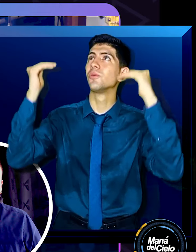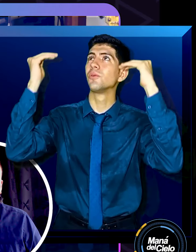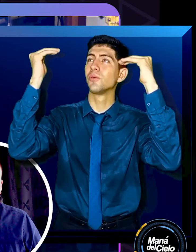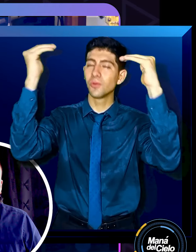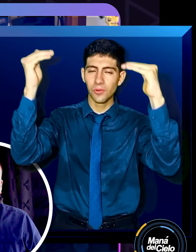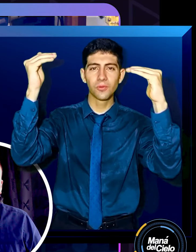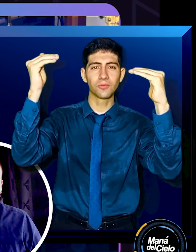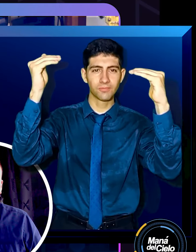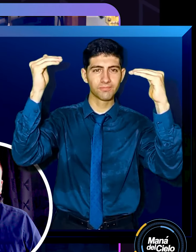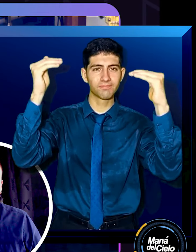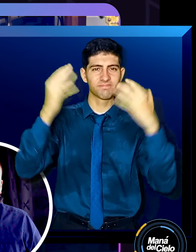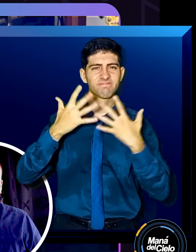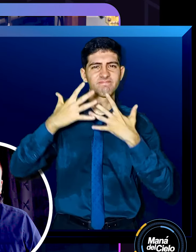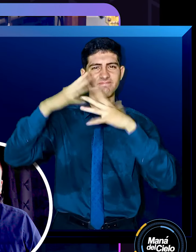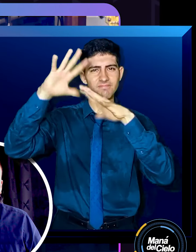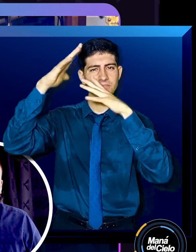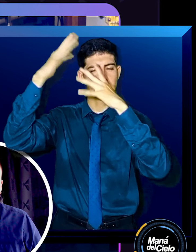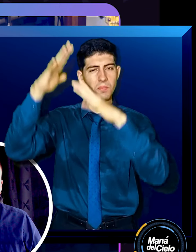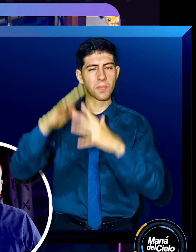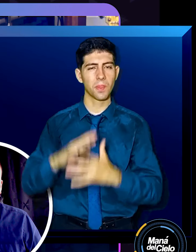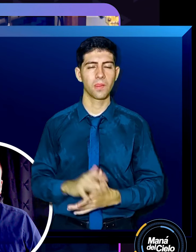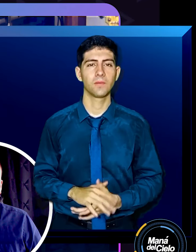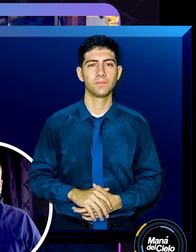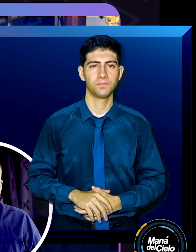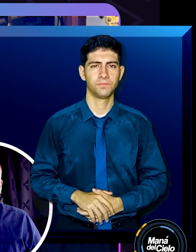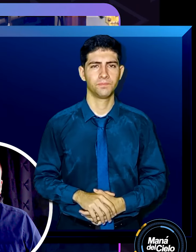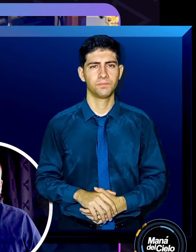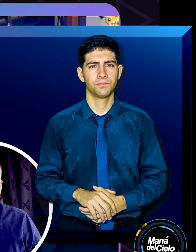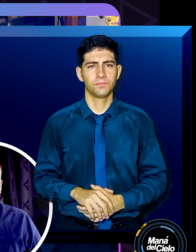los pozos de la salvación.